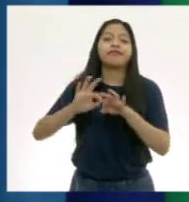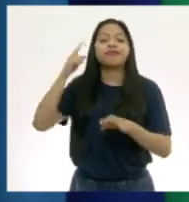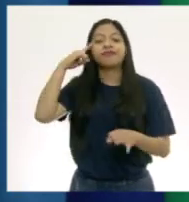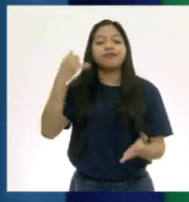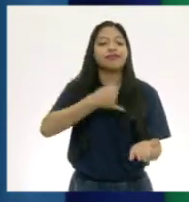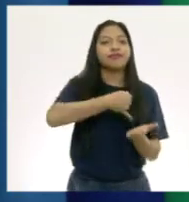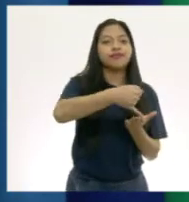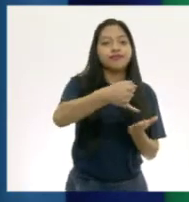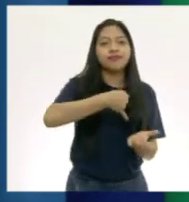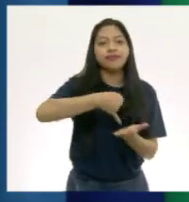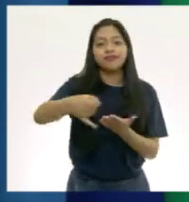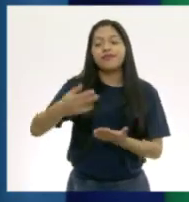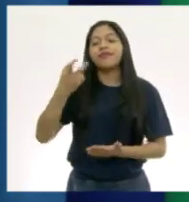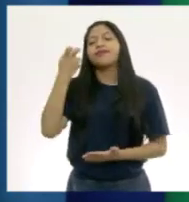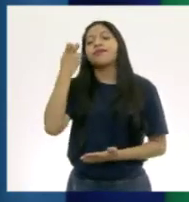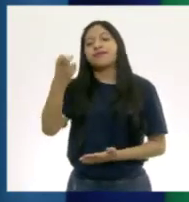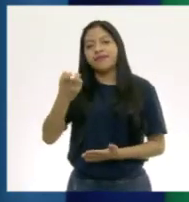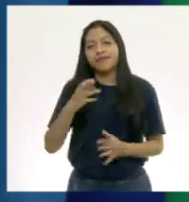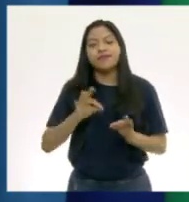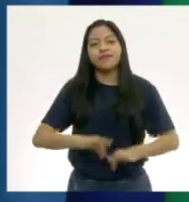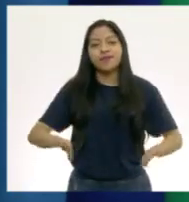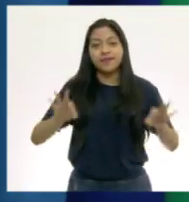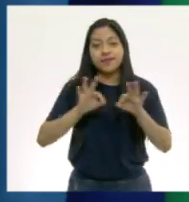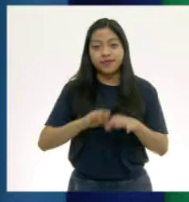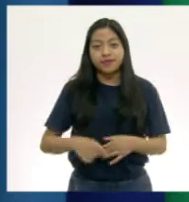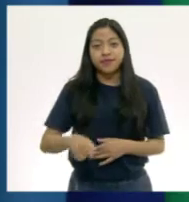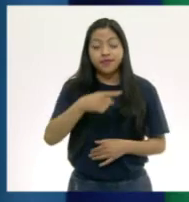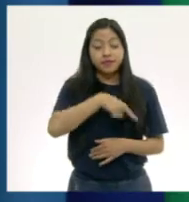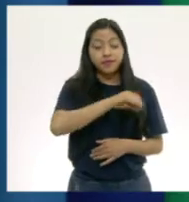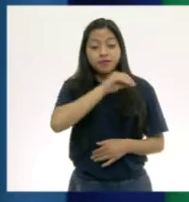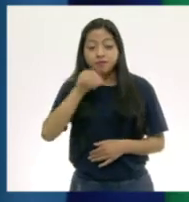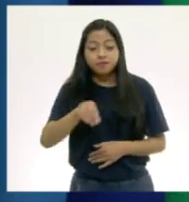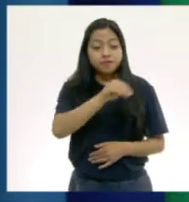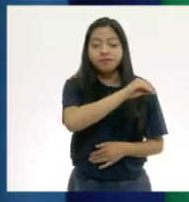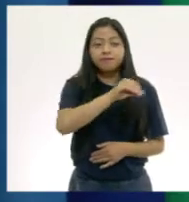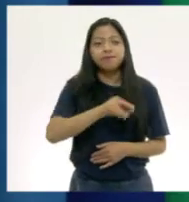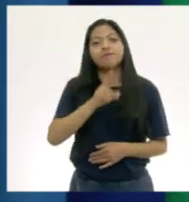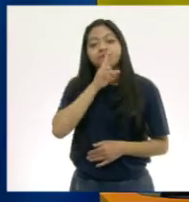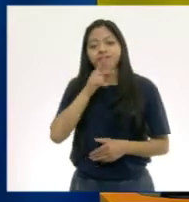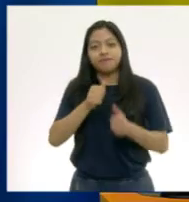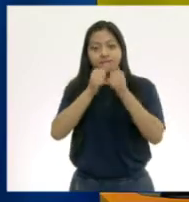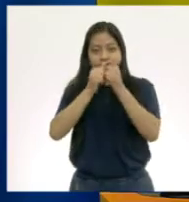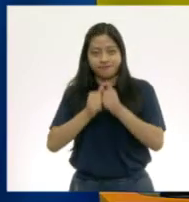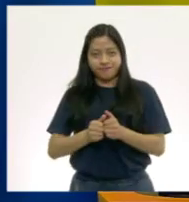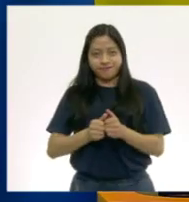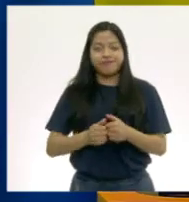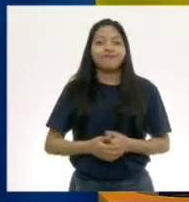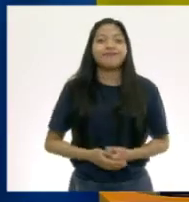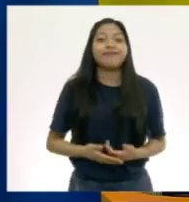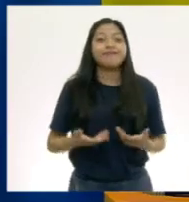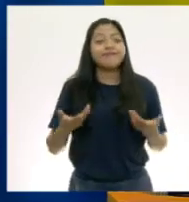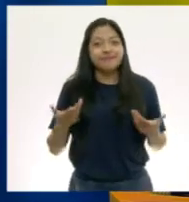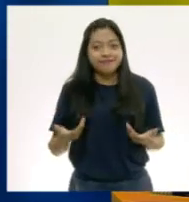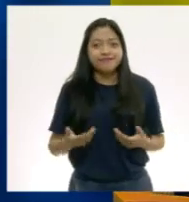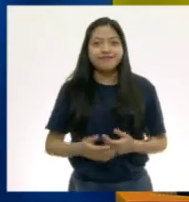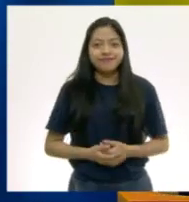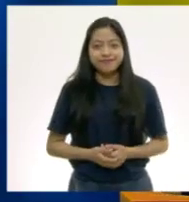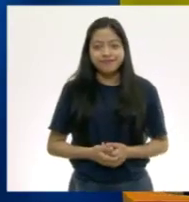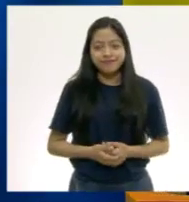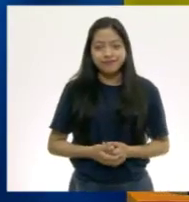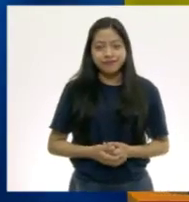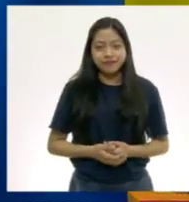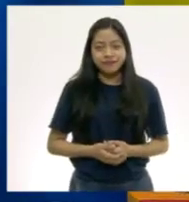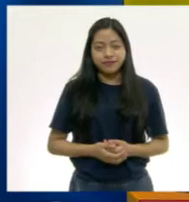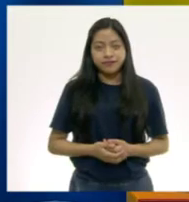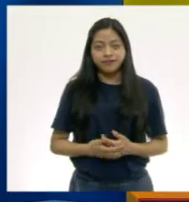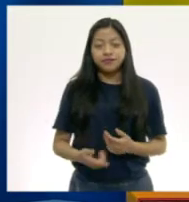esa fue la razón principal por la cual los nómadas se volvieron sedentarios. Has estado muy atenta, María. Siguiendo con